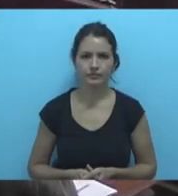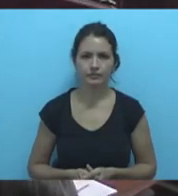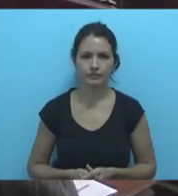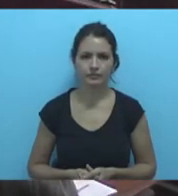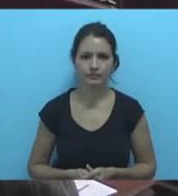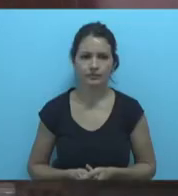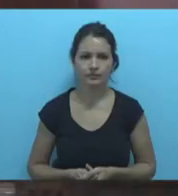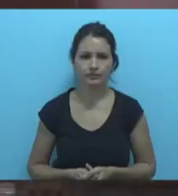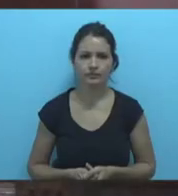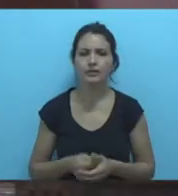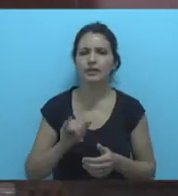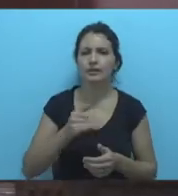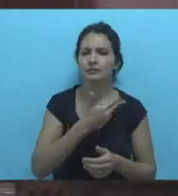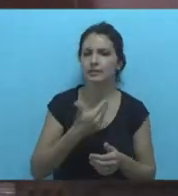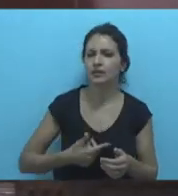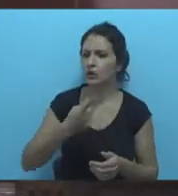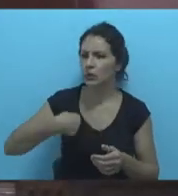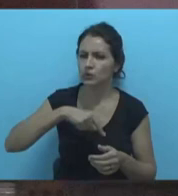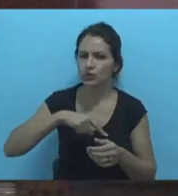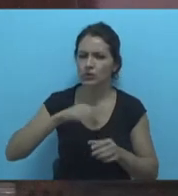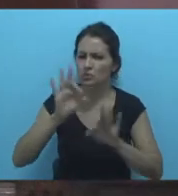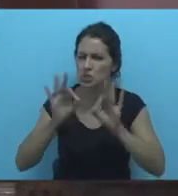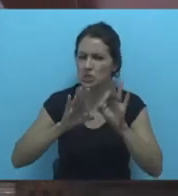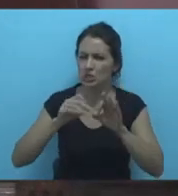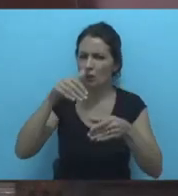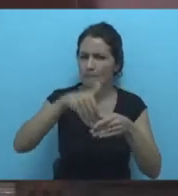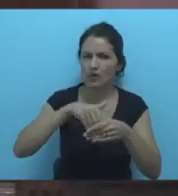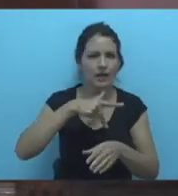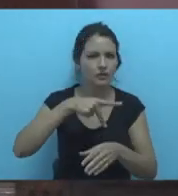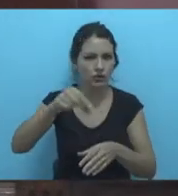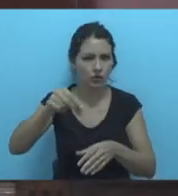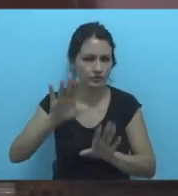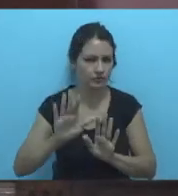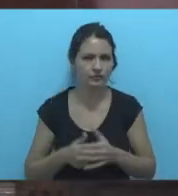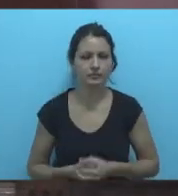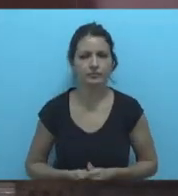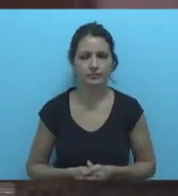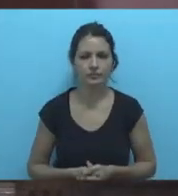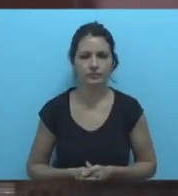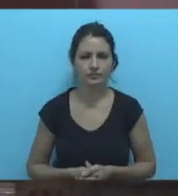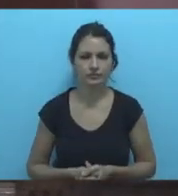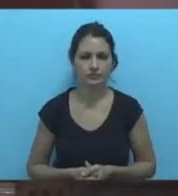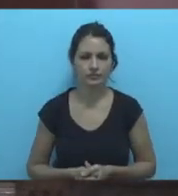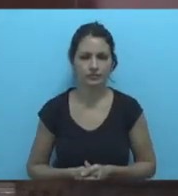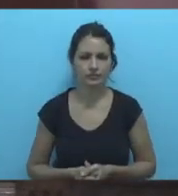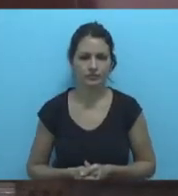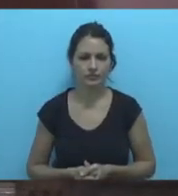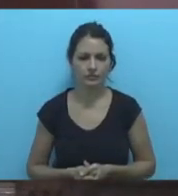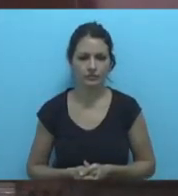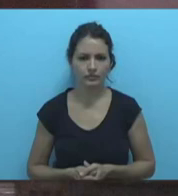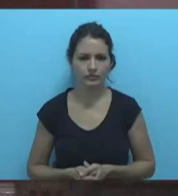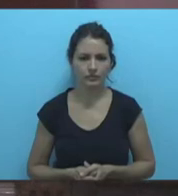Simplemente para dejar constancia de nuestro voto negativo al proyecto. Además, la verdad que me parece fantástico que la diputada sola esté haciendo